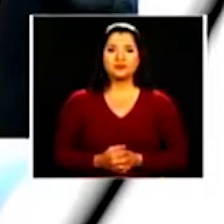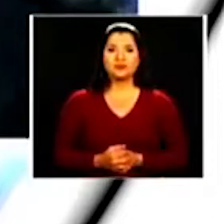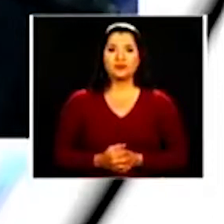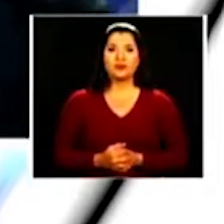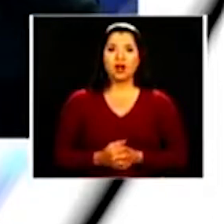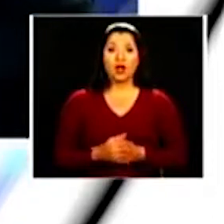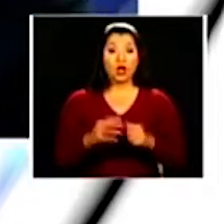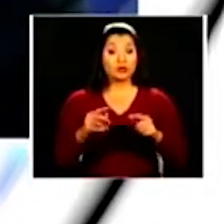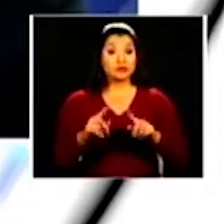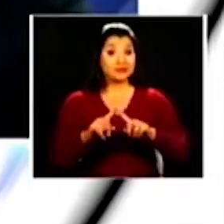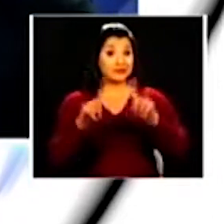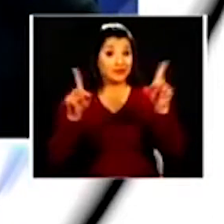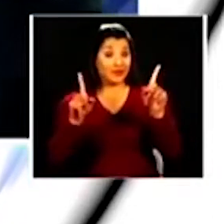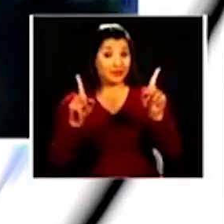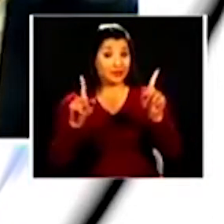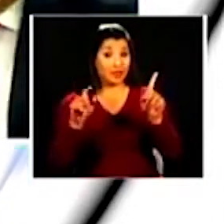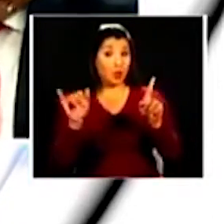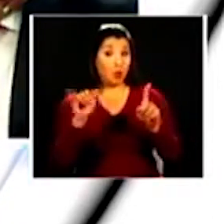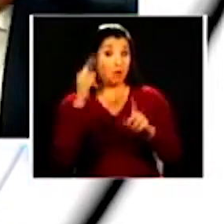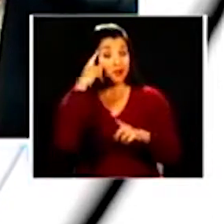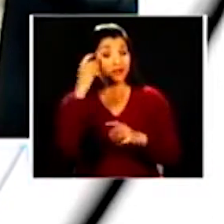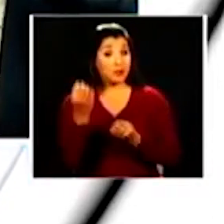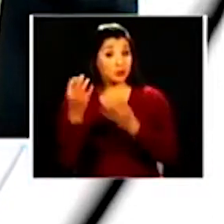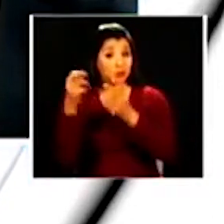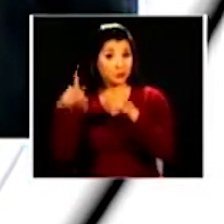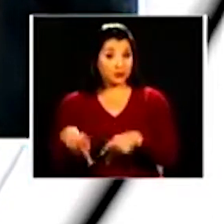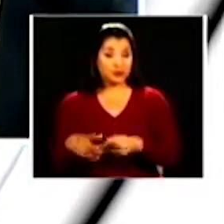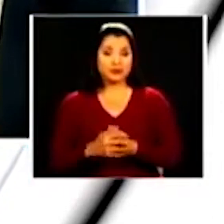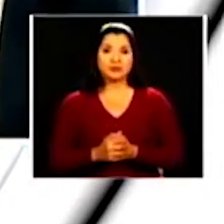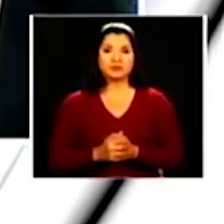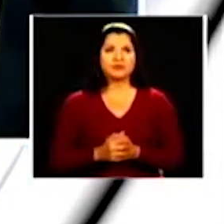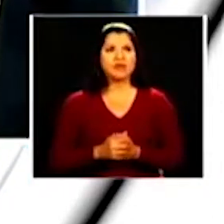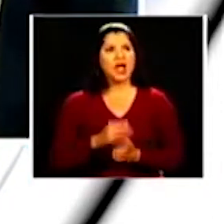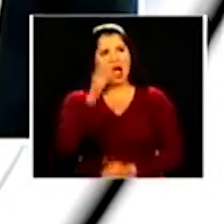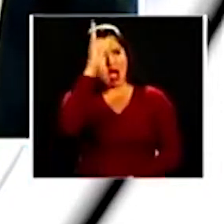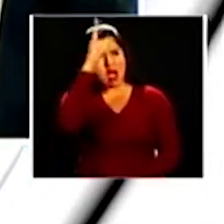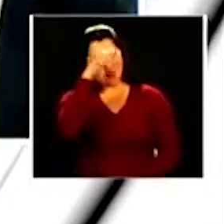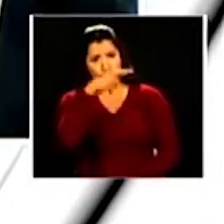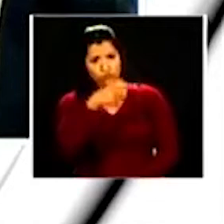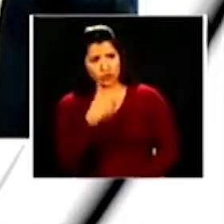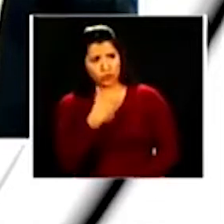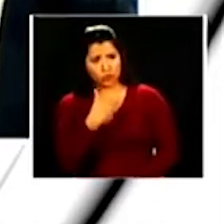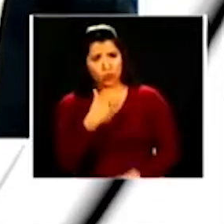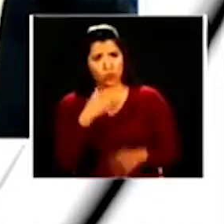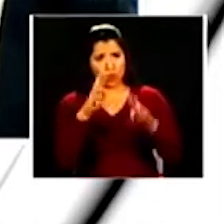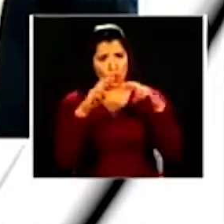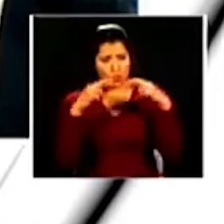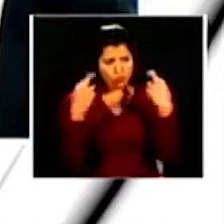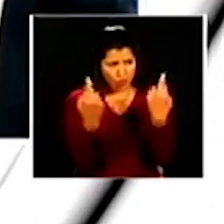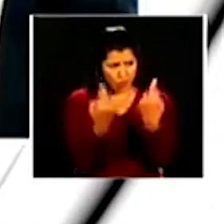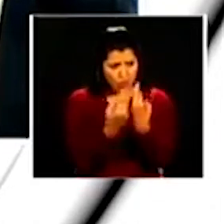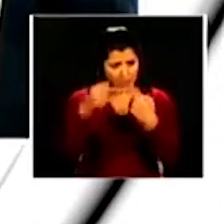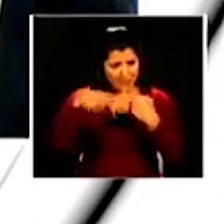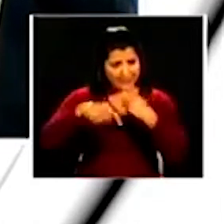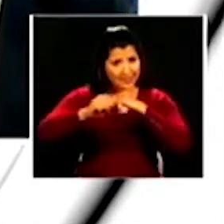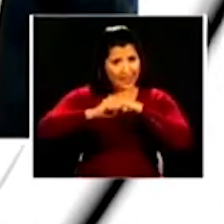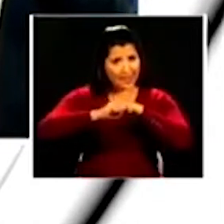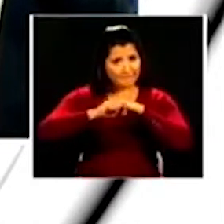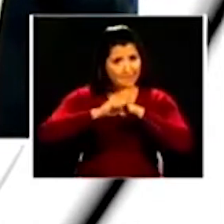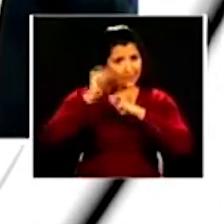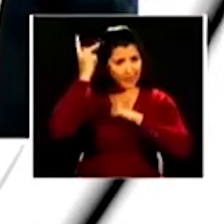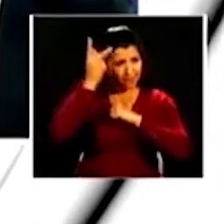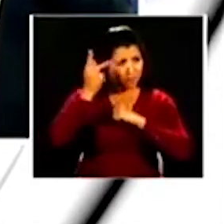lo que mucha gente pensaría. Don Carlos, usted se ha reunido en esta campaña política con